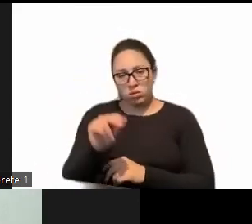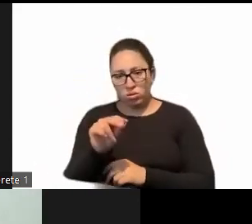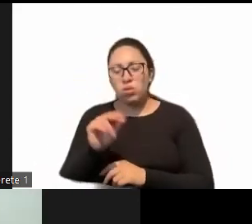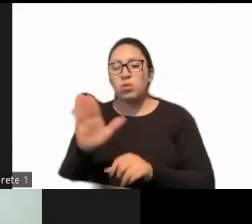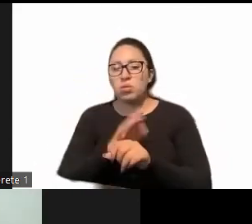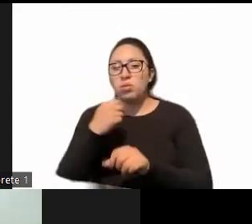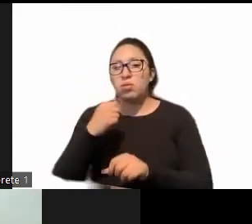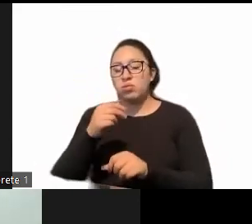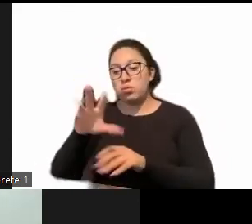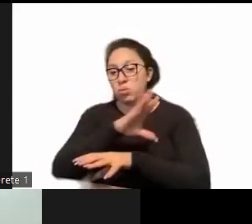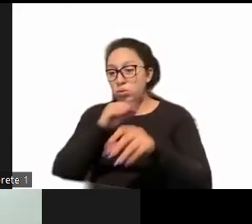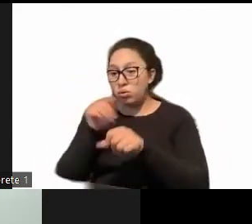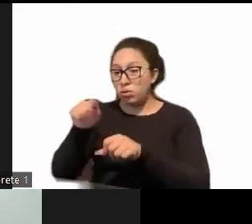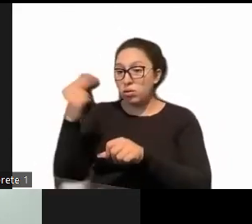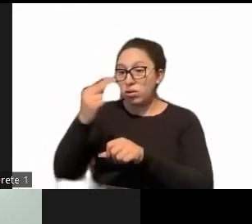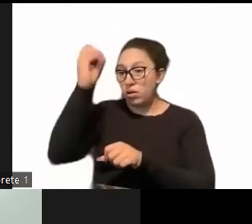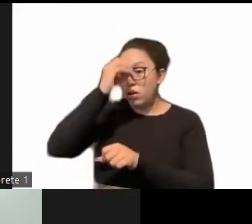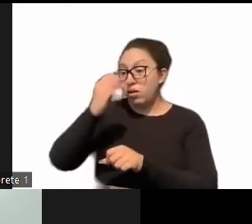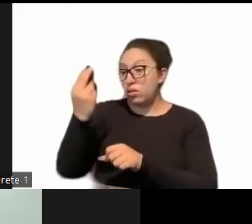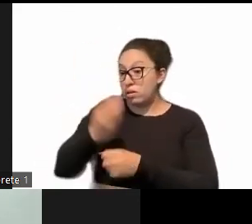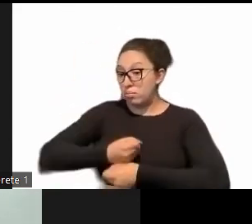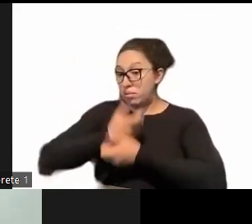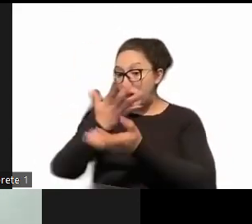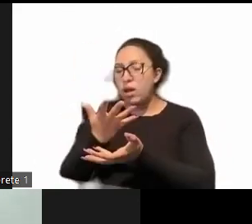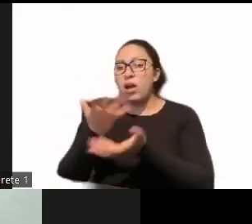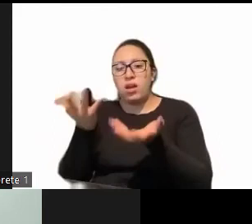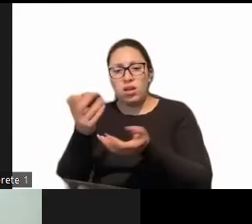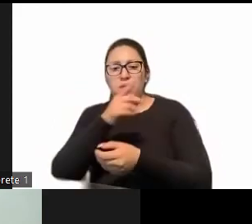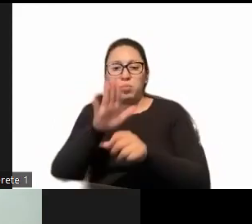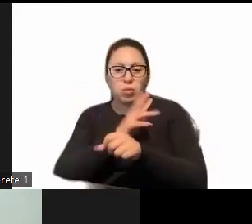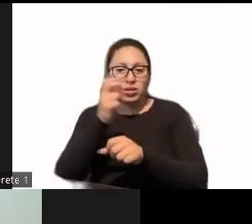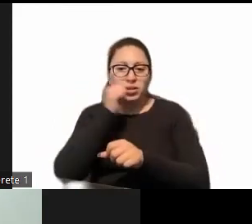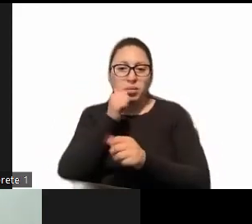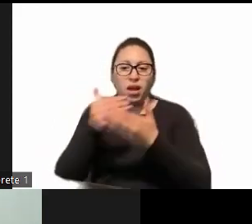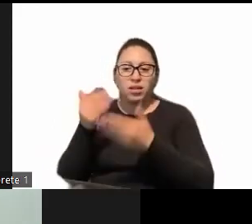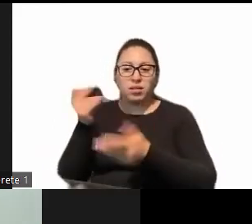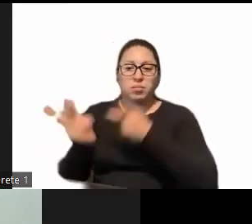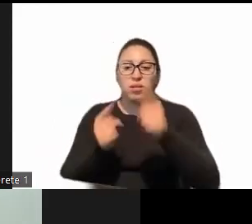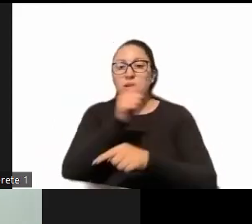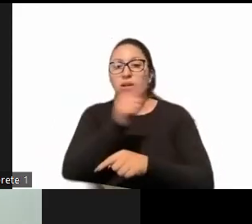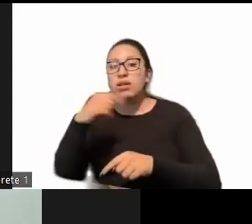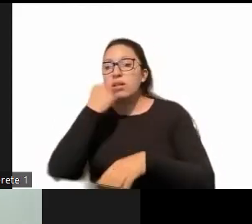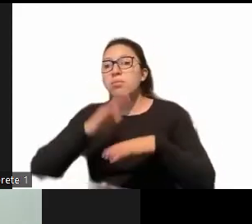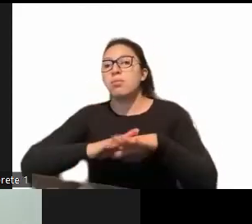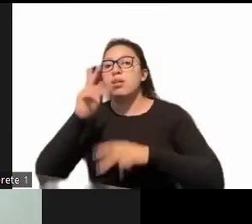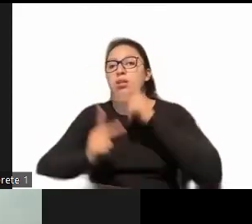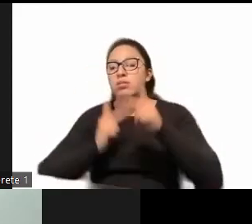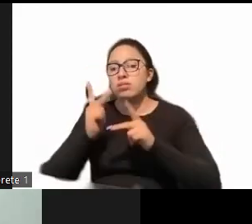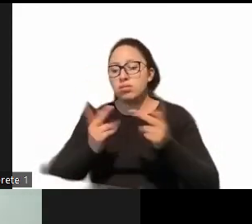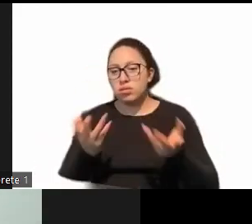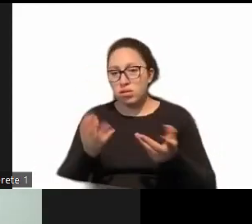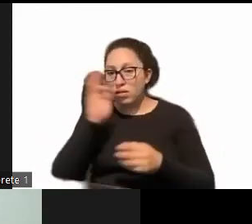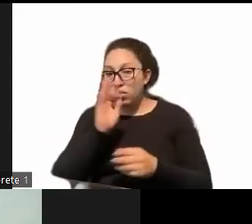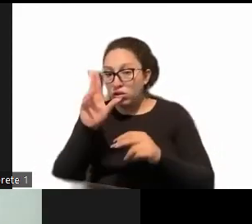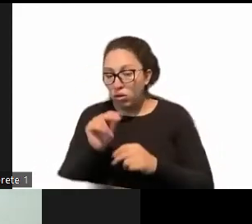que tengamos que decirlo, hay que decirlo en el momento en que se pregunta si hay alguna o algún diputado que quiera hacer uso de la palabra. Yo hice el